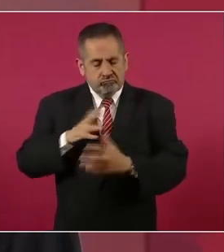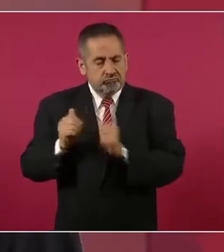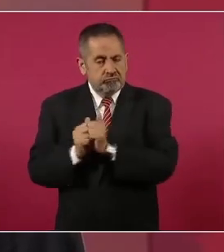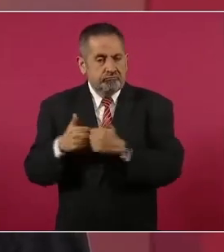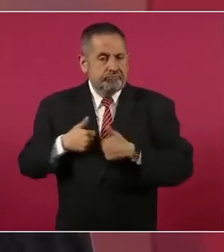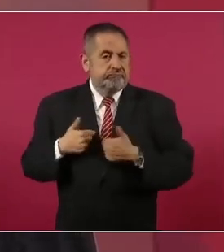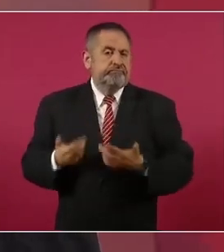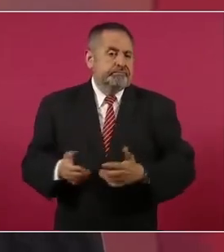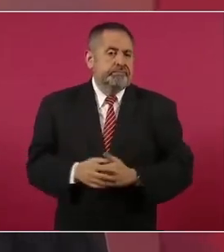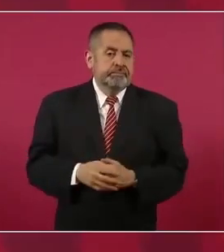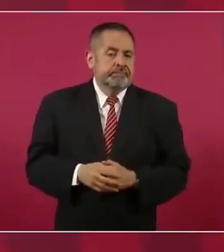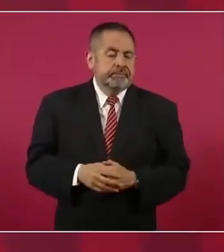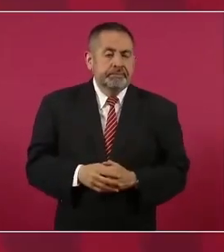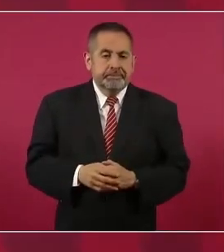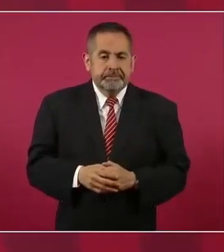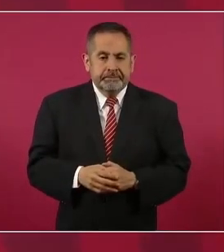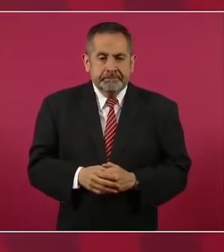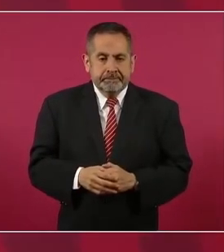porque